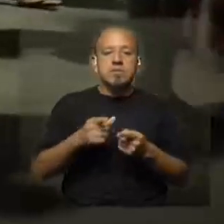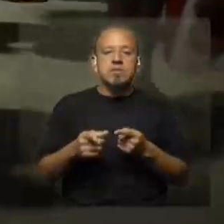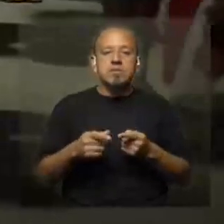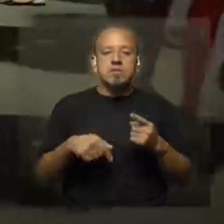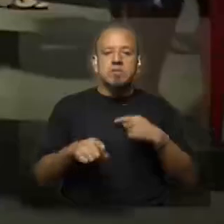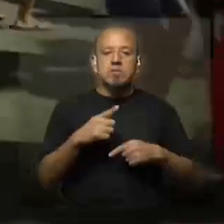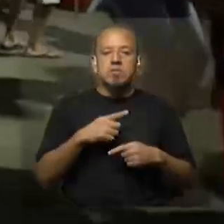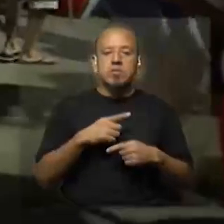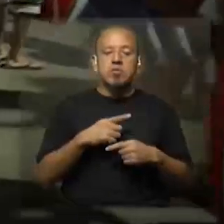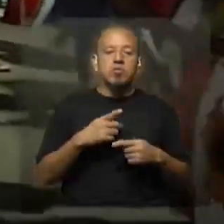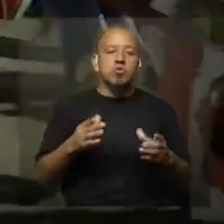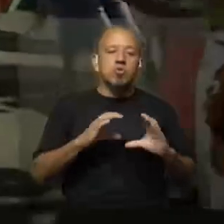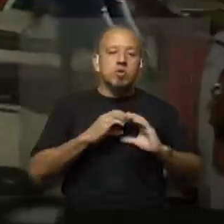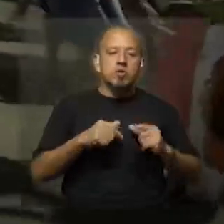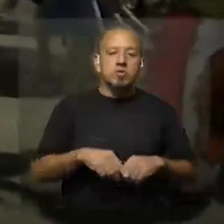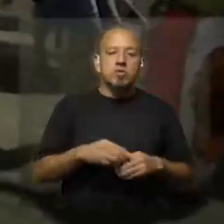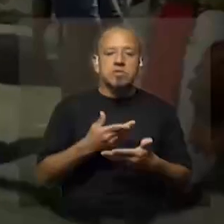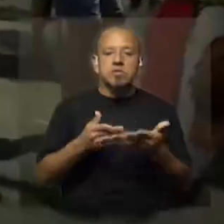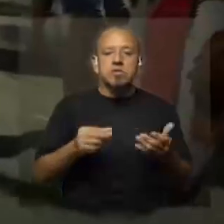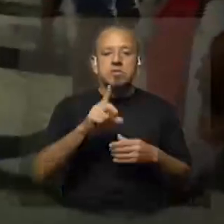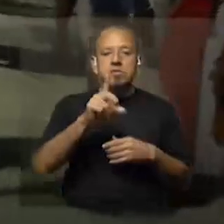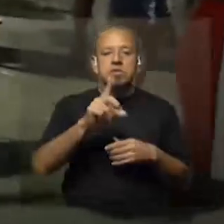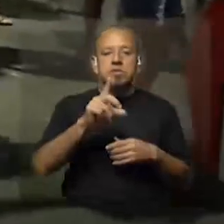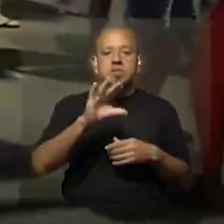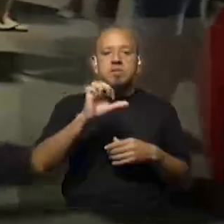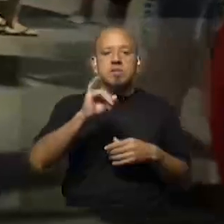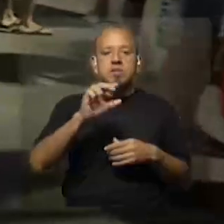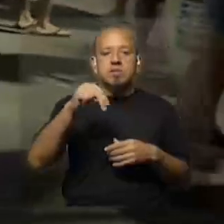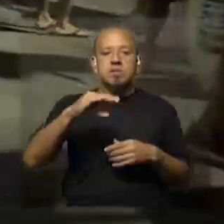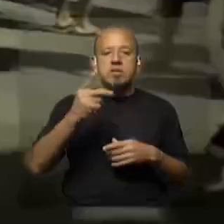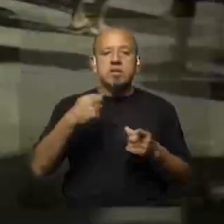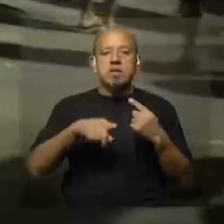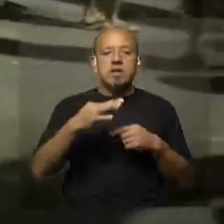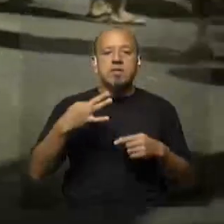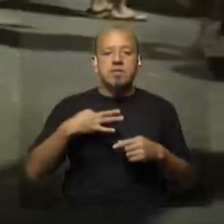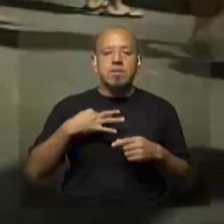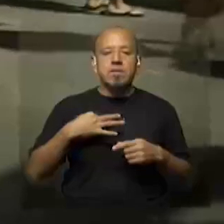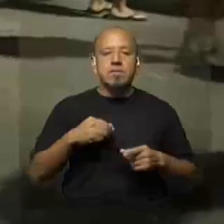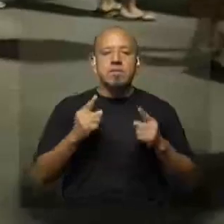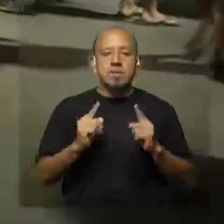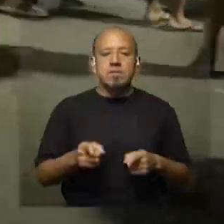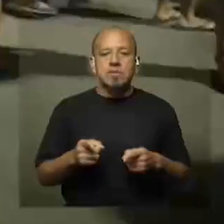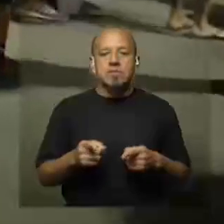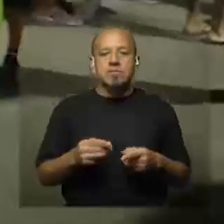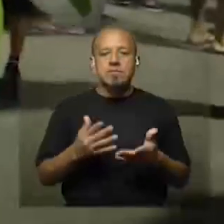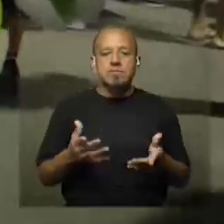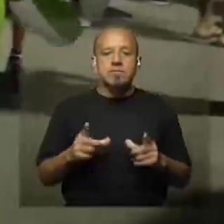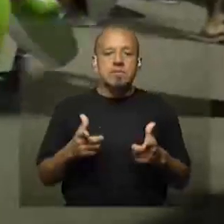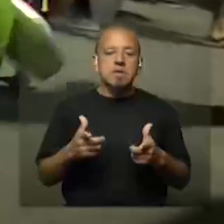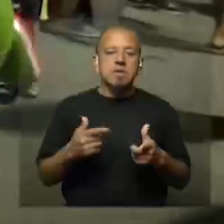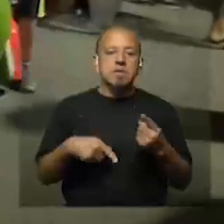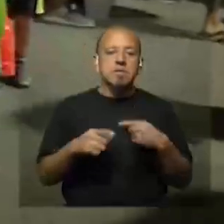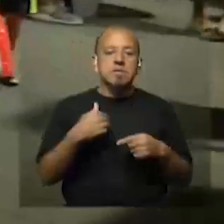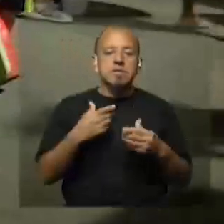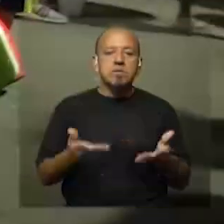nuestros corazones. El espectáculo se llama Leyenda Viva. Y bueno, en sí es también un poco para los que ya no están, para